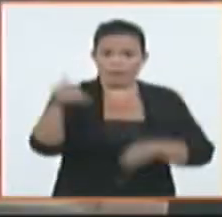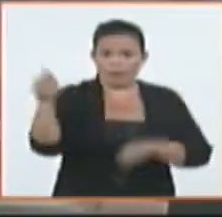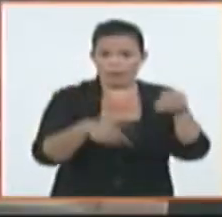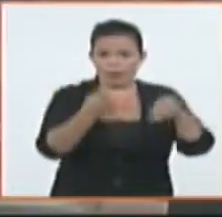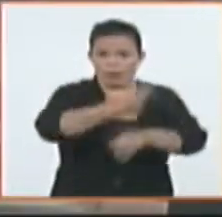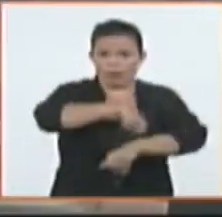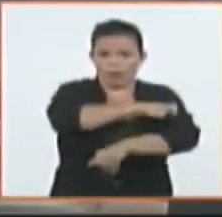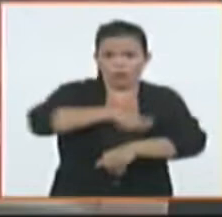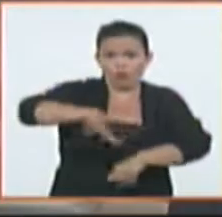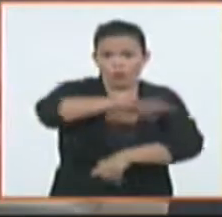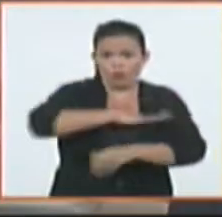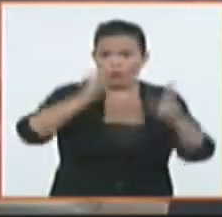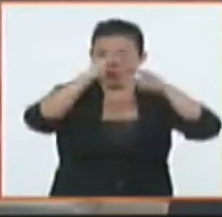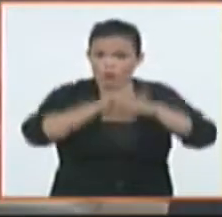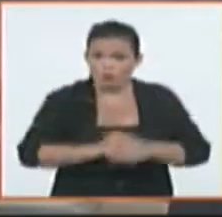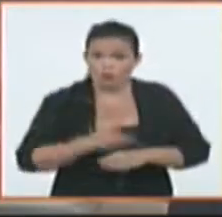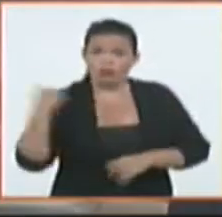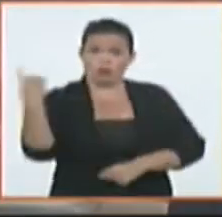acción política e ideológica.